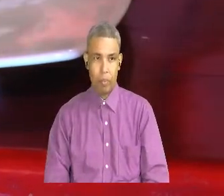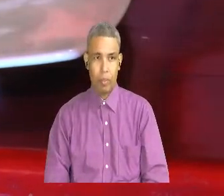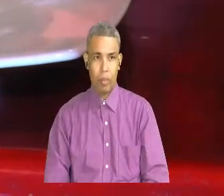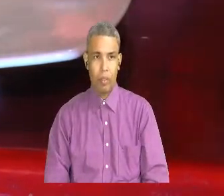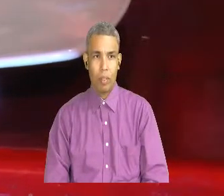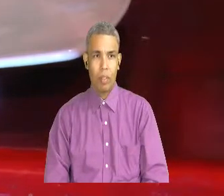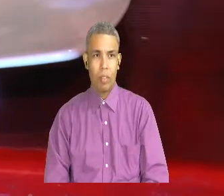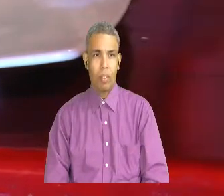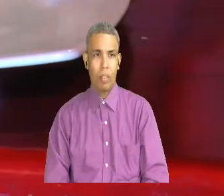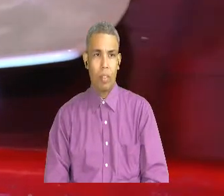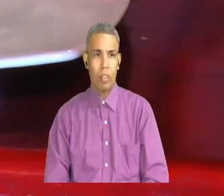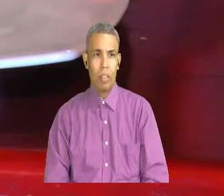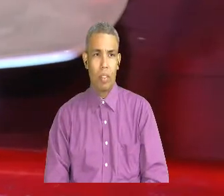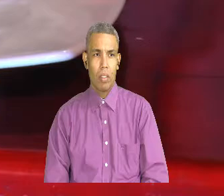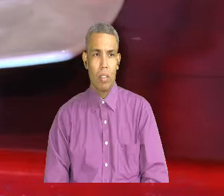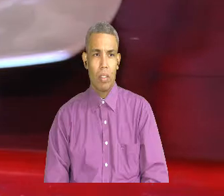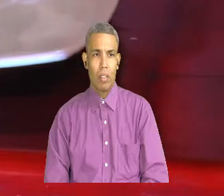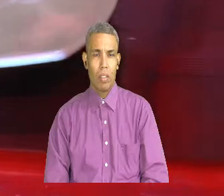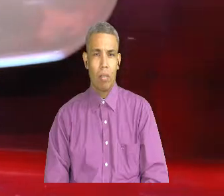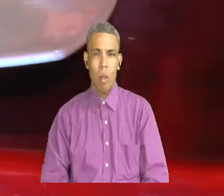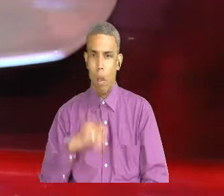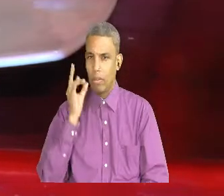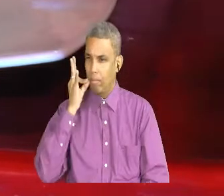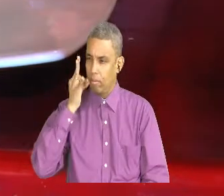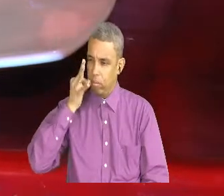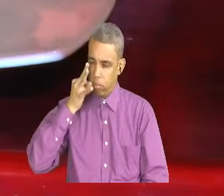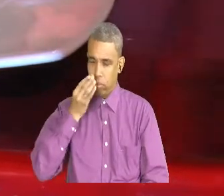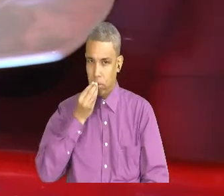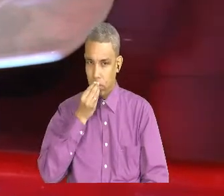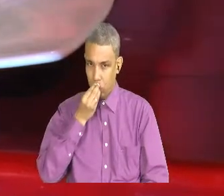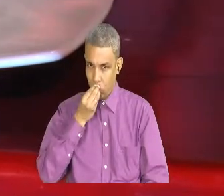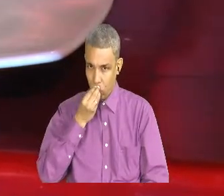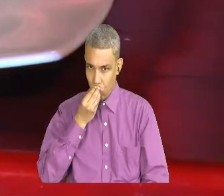alitas miel mostaza, son deliciosas.